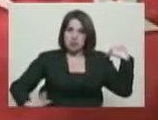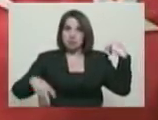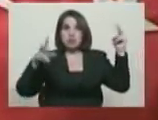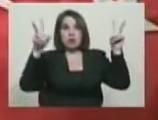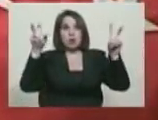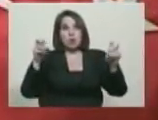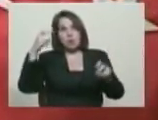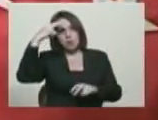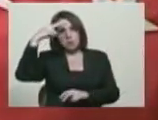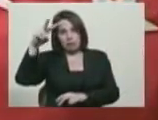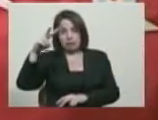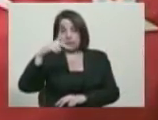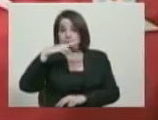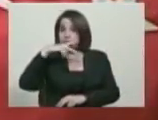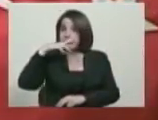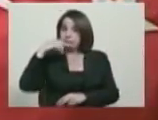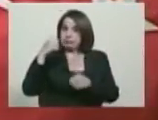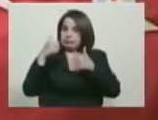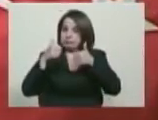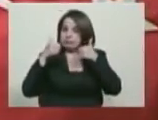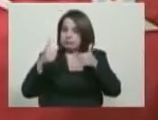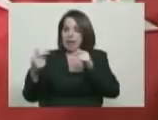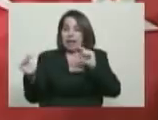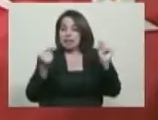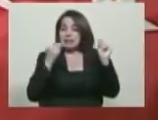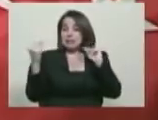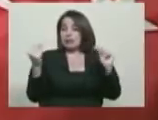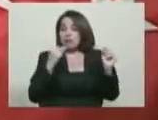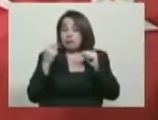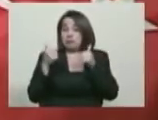Tuvimos una extraordinaria conversación.